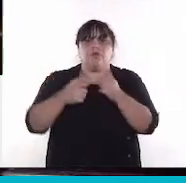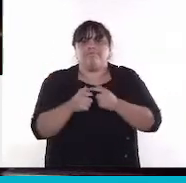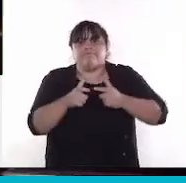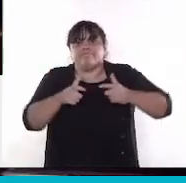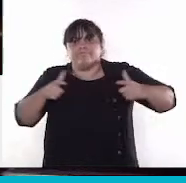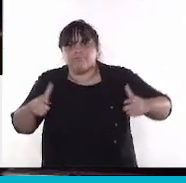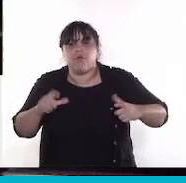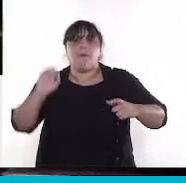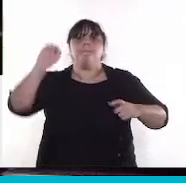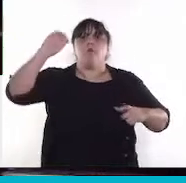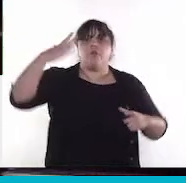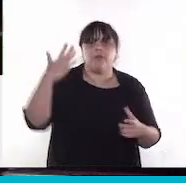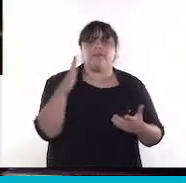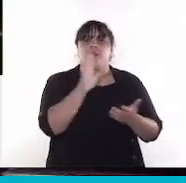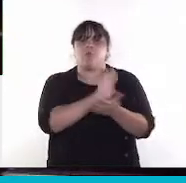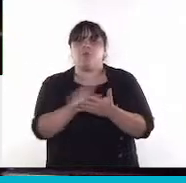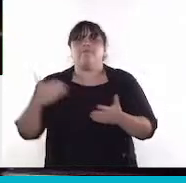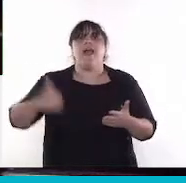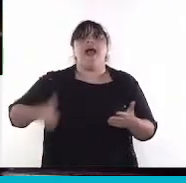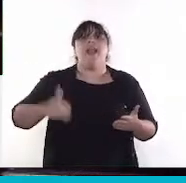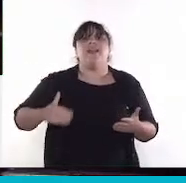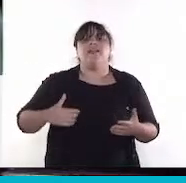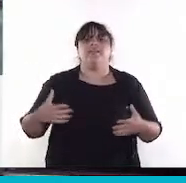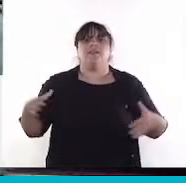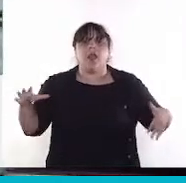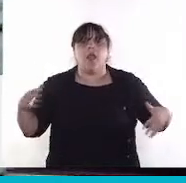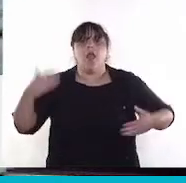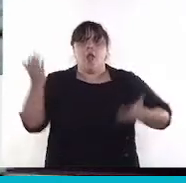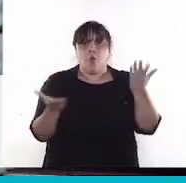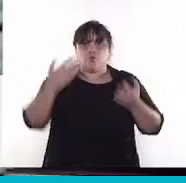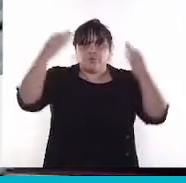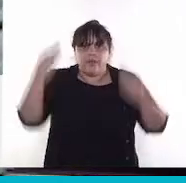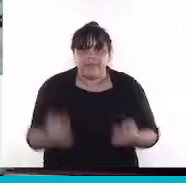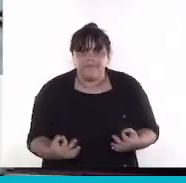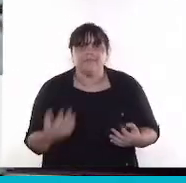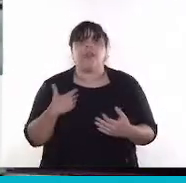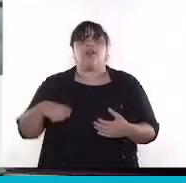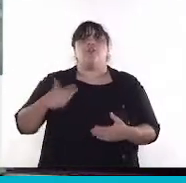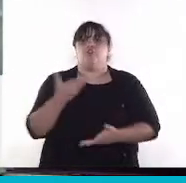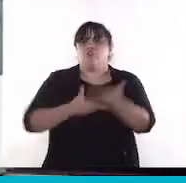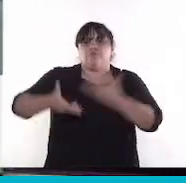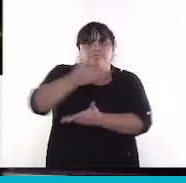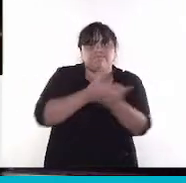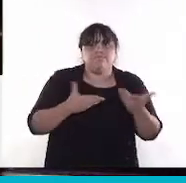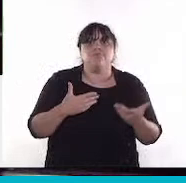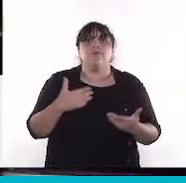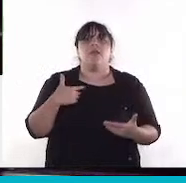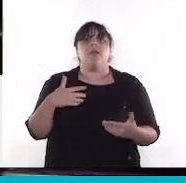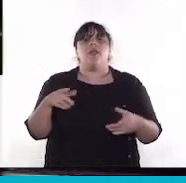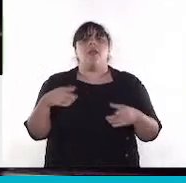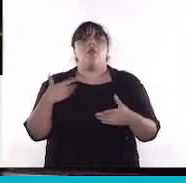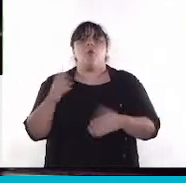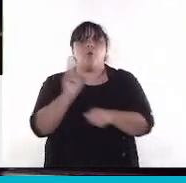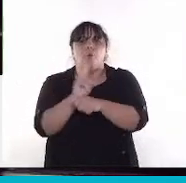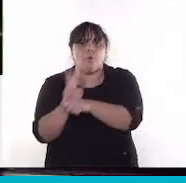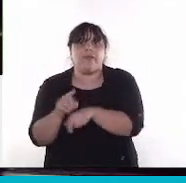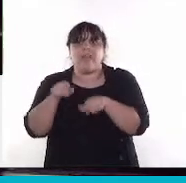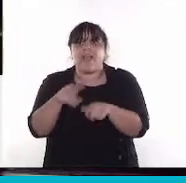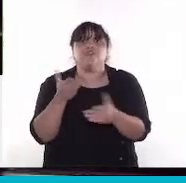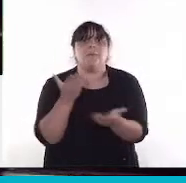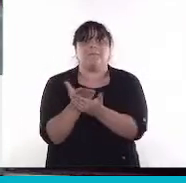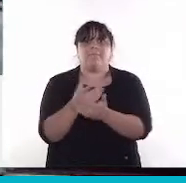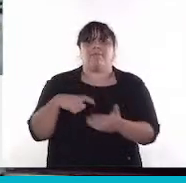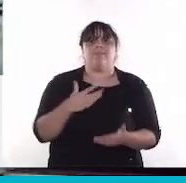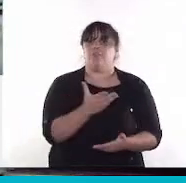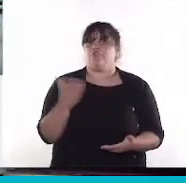la modernidad, de la Argentina justa, solidaria y fraterna. Porque eso es lo que demanda nuestra sociedad. La sociedad